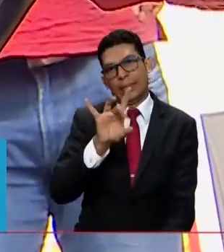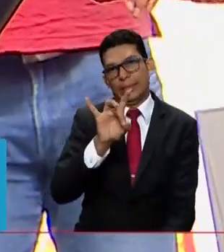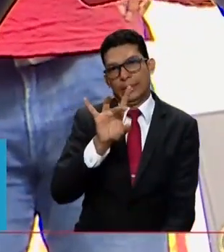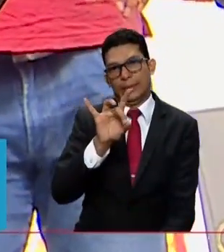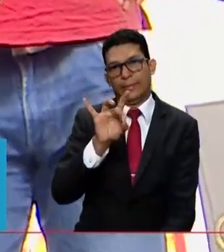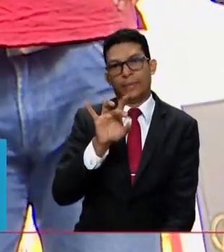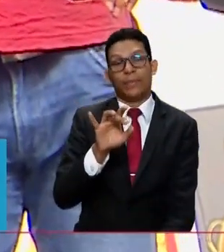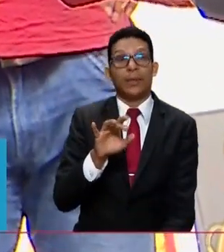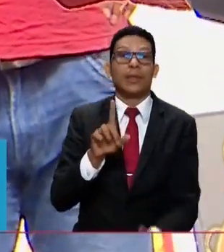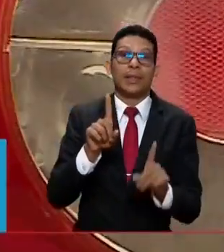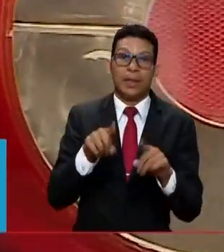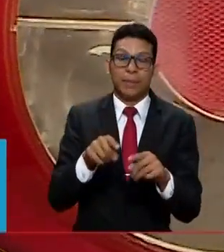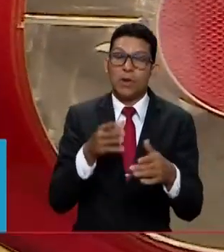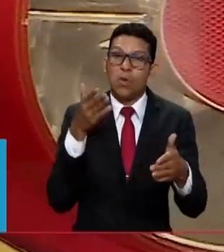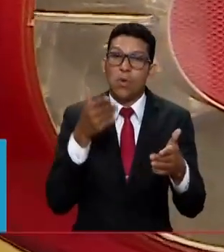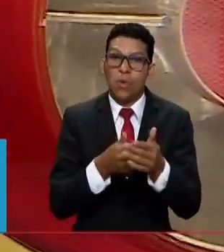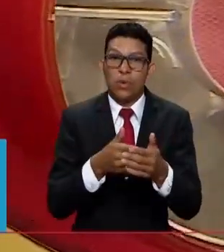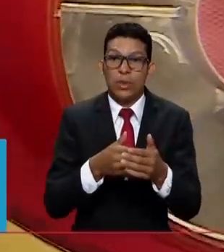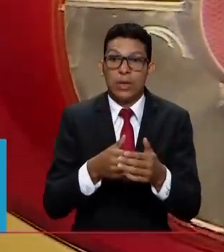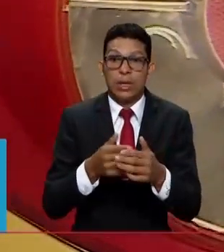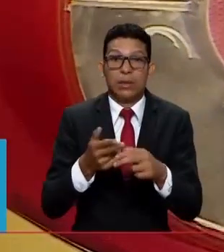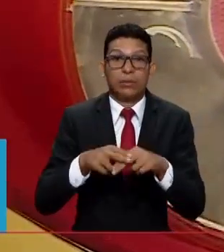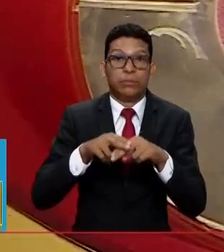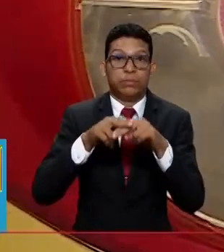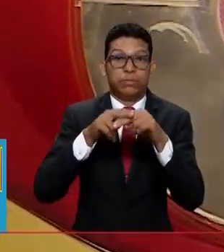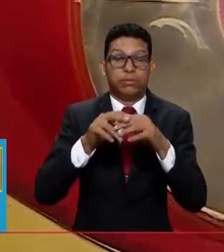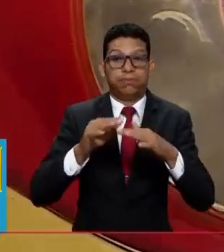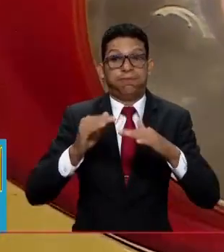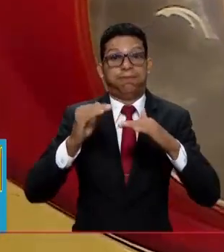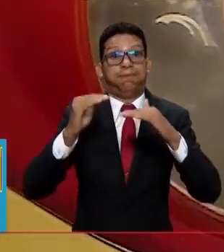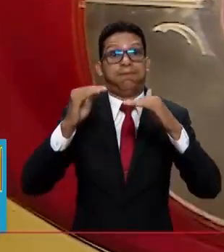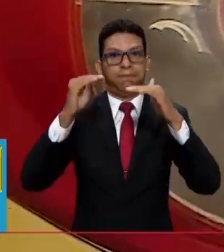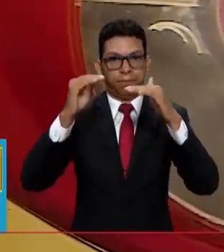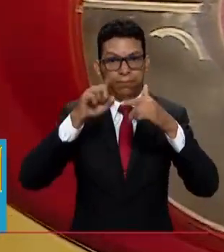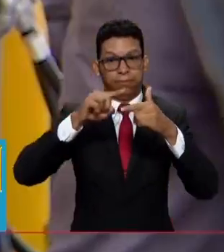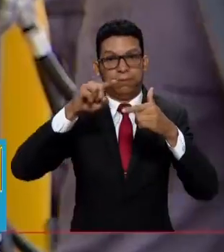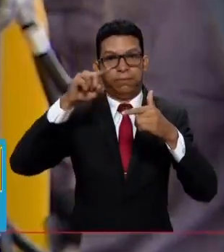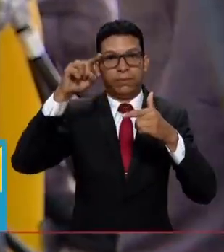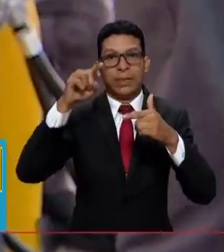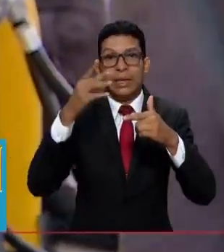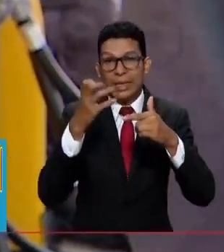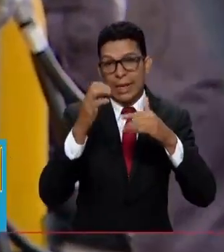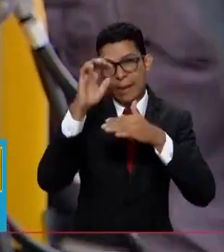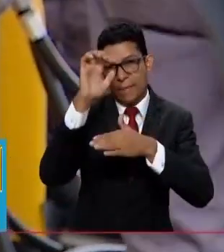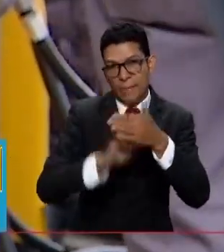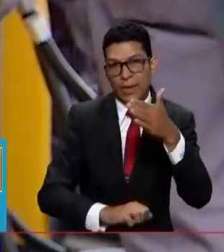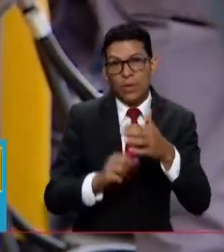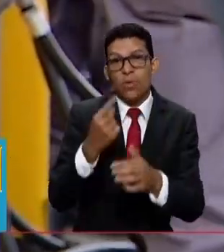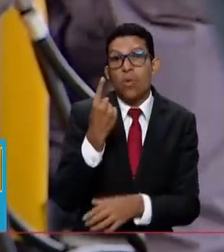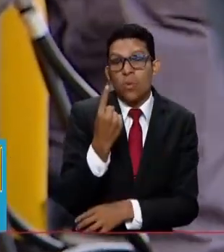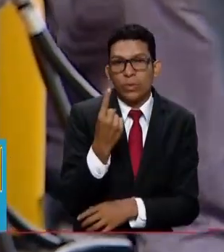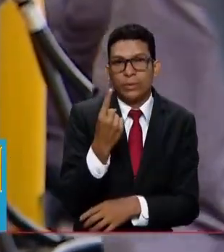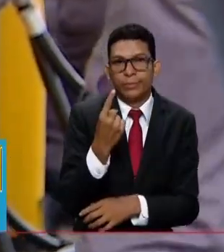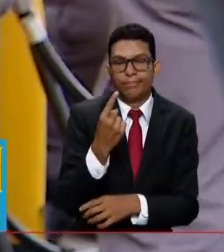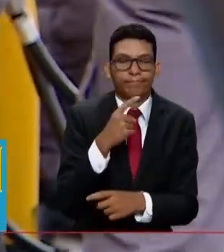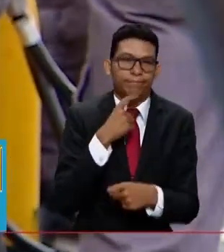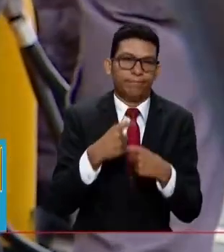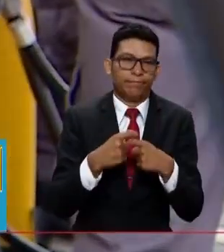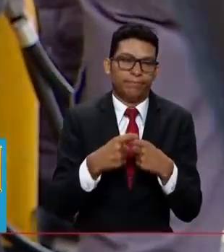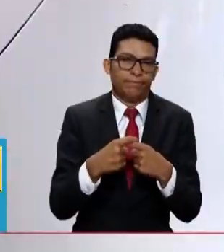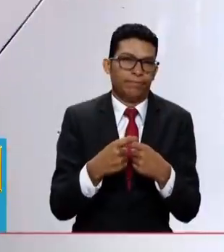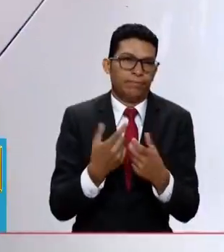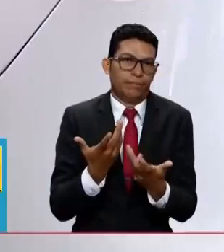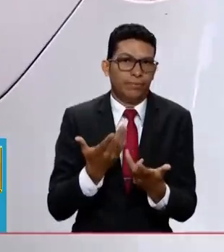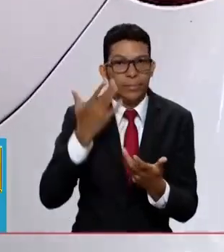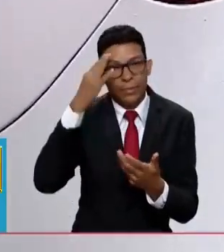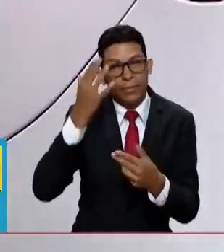el problema es que también está combatiendo contra la inflación, y si él quiere bajar la inflación a un dígito, por lo menos antes de cerrar el año, difícilmente lo va a lograr, porque